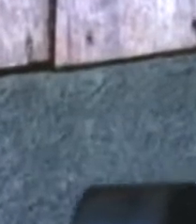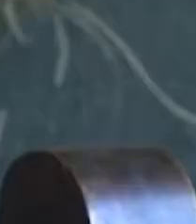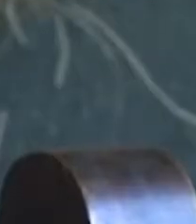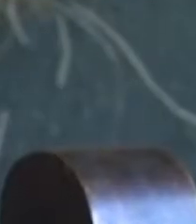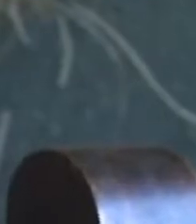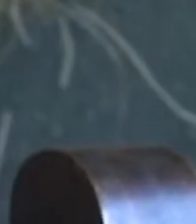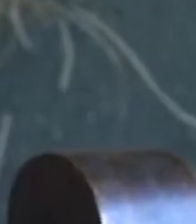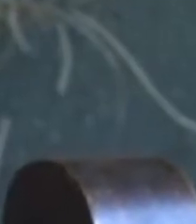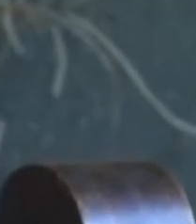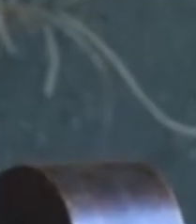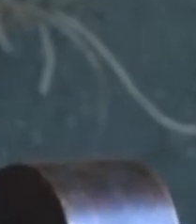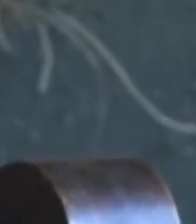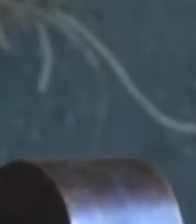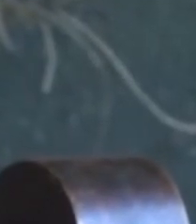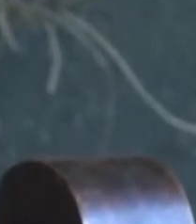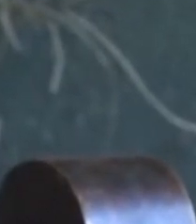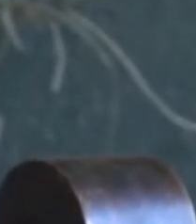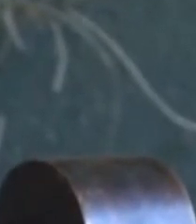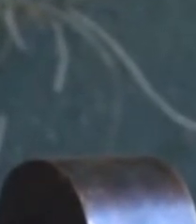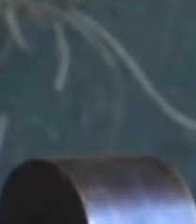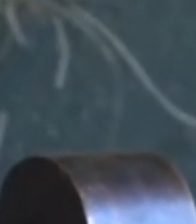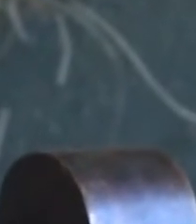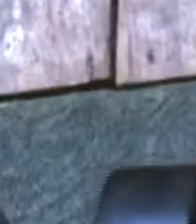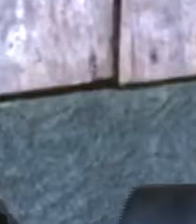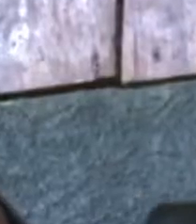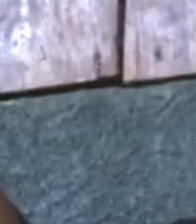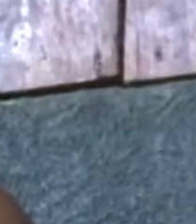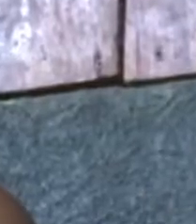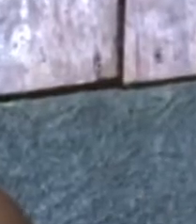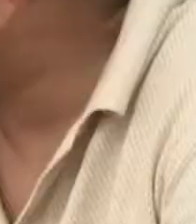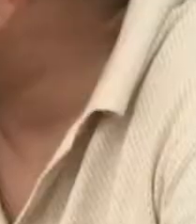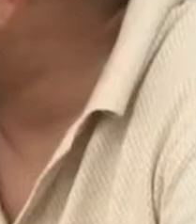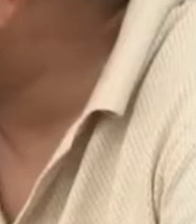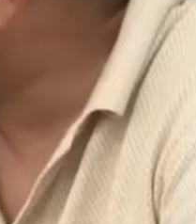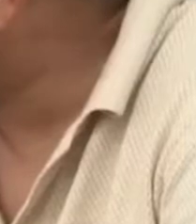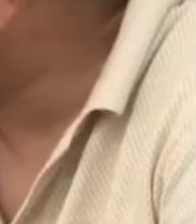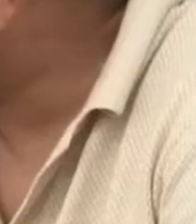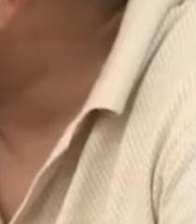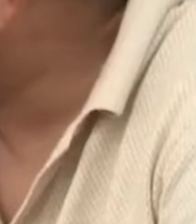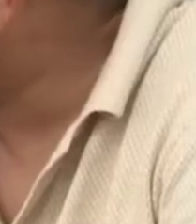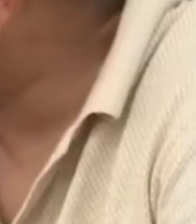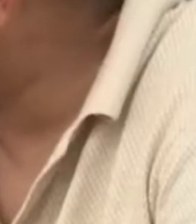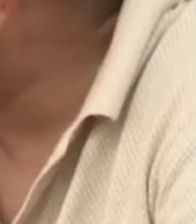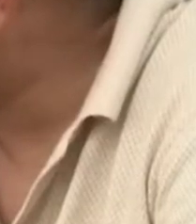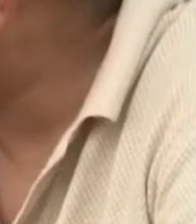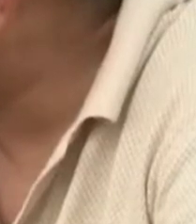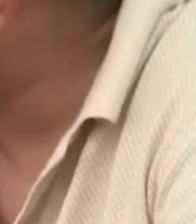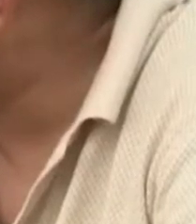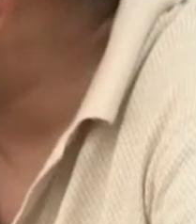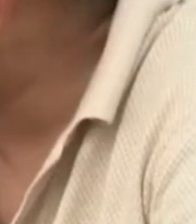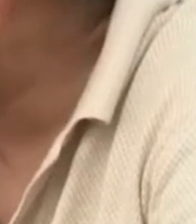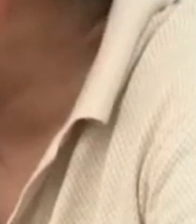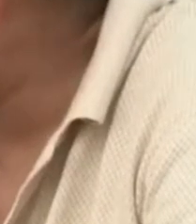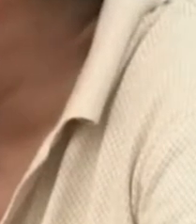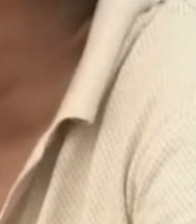olvidó. Yo vine aquí por otra cosa y Jonathan me habló de otra cosa a mí. Me tuve que disfrazar de brujo